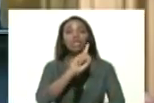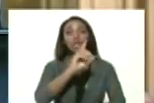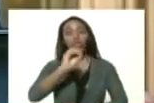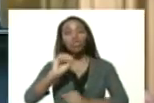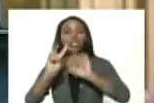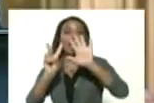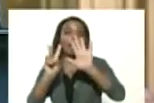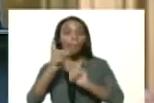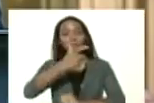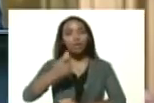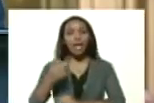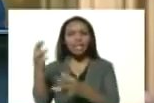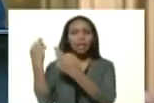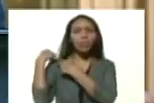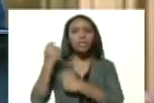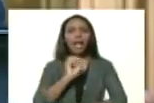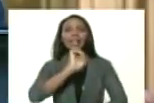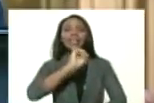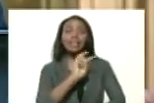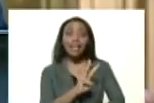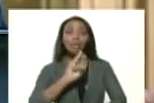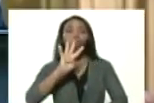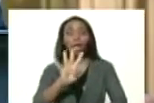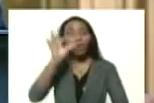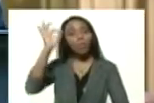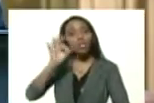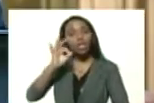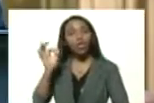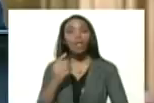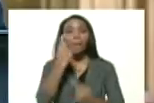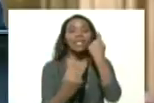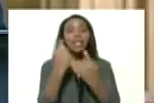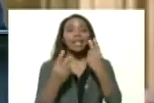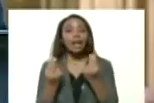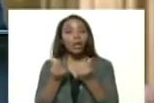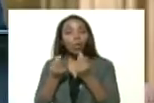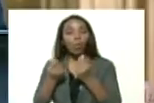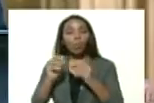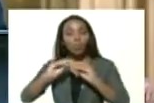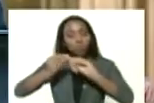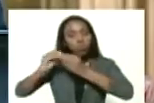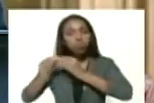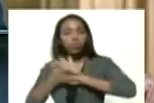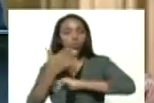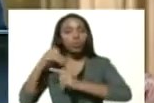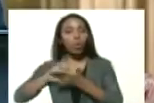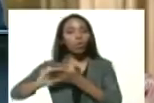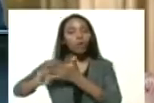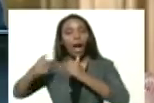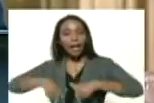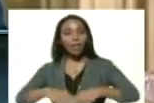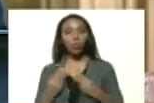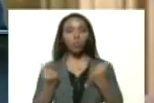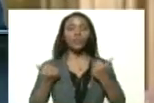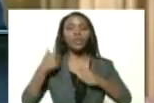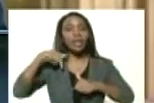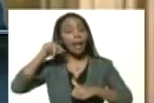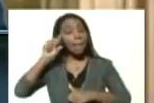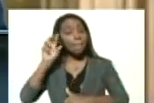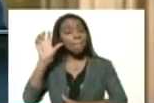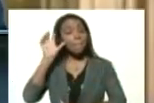lo cual corresponde al 24 por ciento de pacientes recuperados en venezuela- 34% del paciente